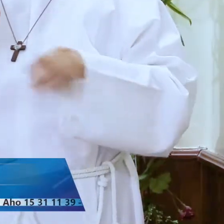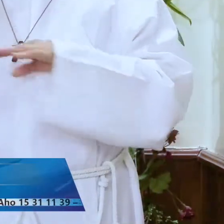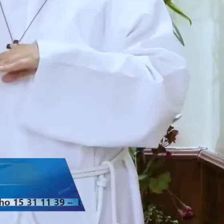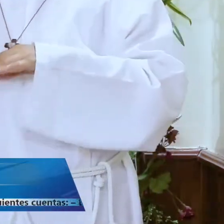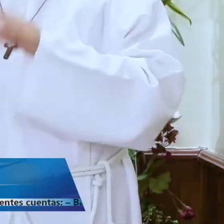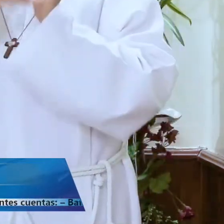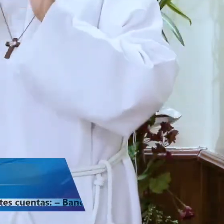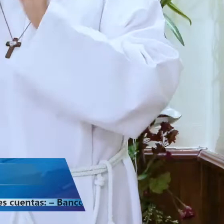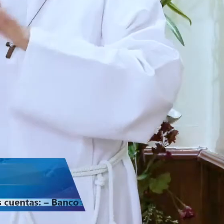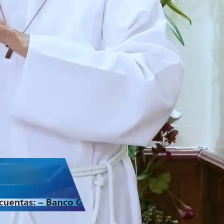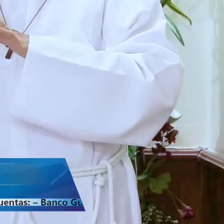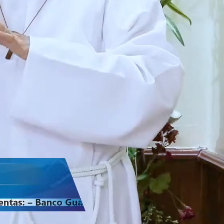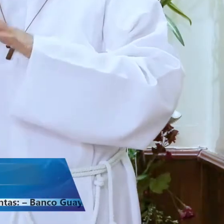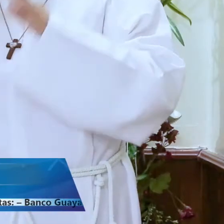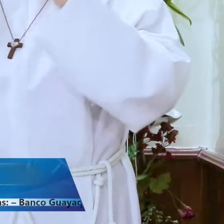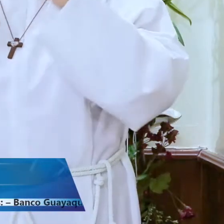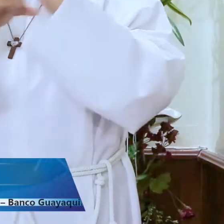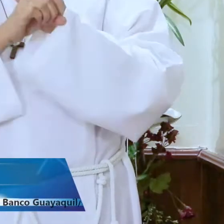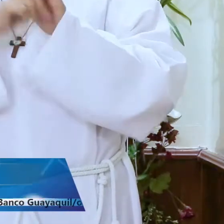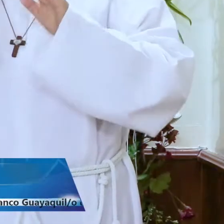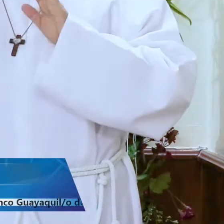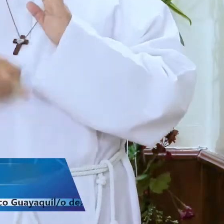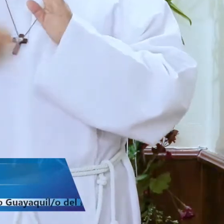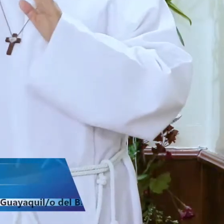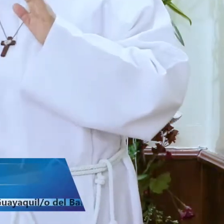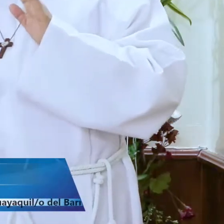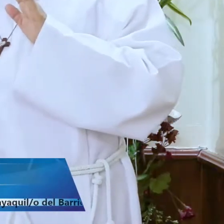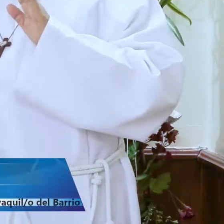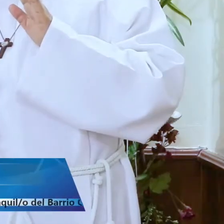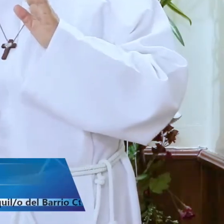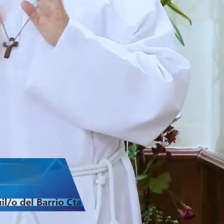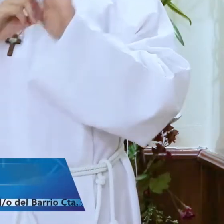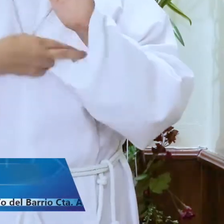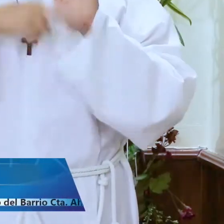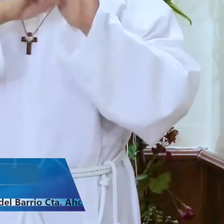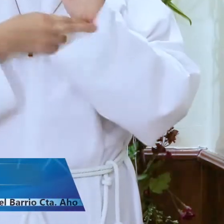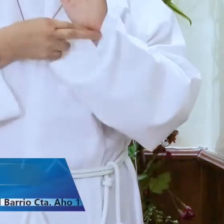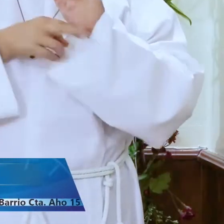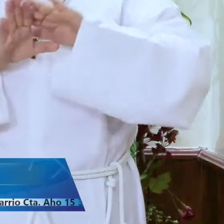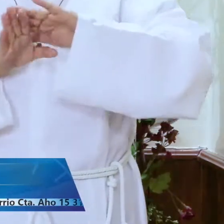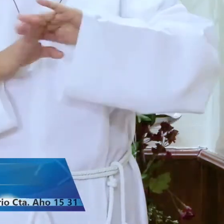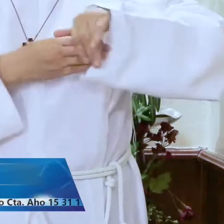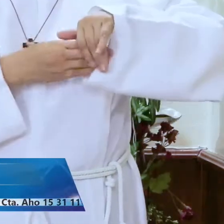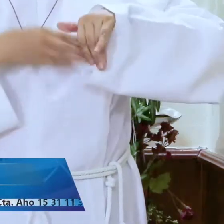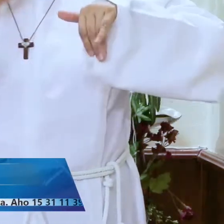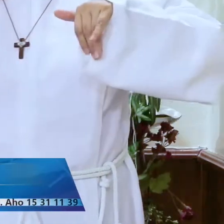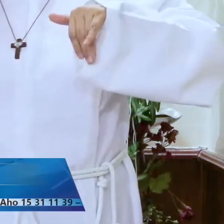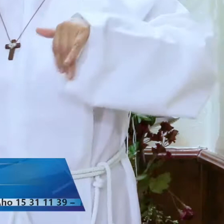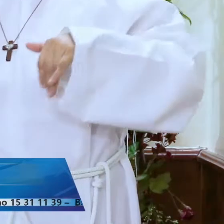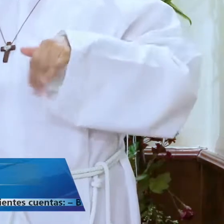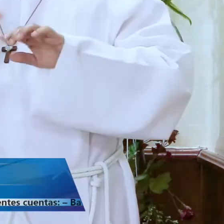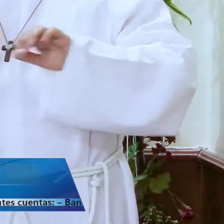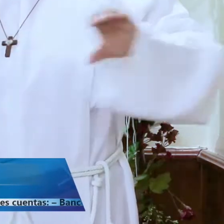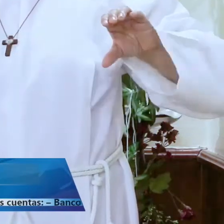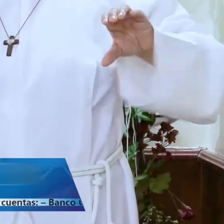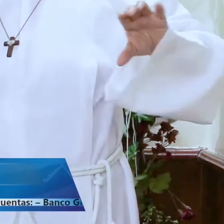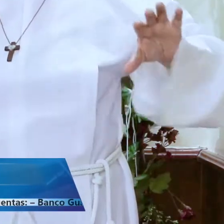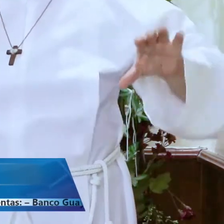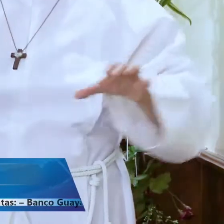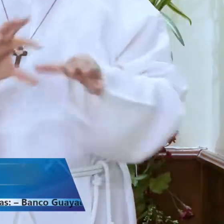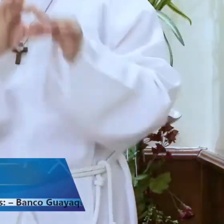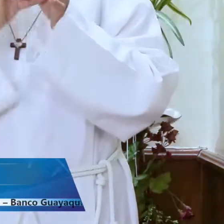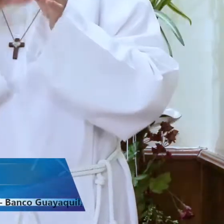consistía en mandatos y reglamentos para crear en sí mismo de los dos pueblos un